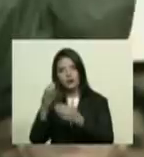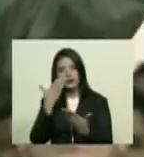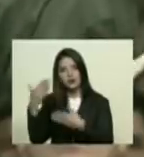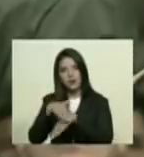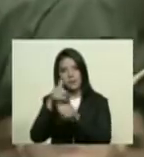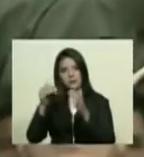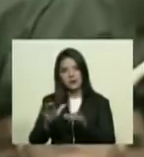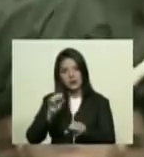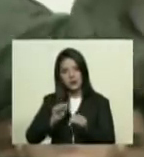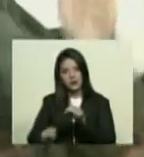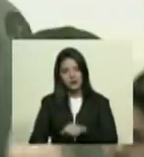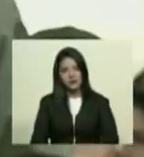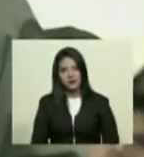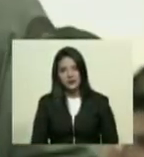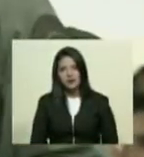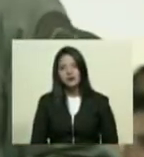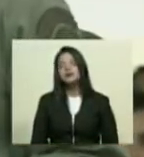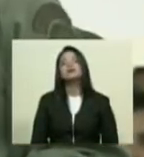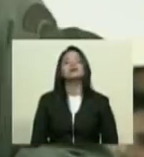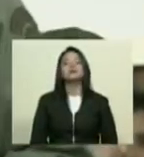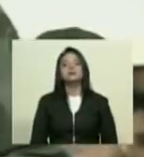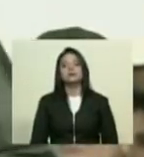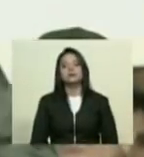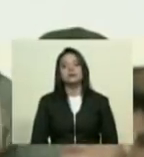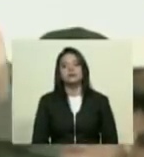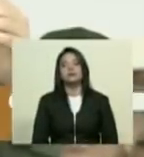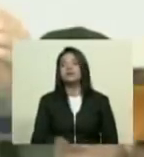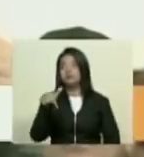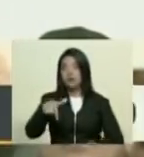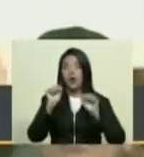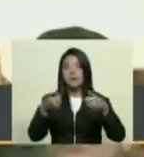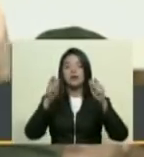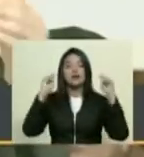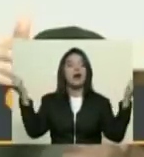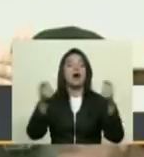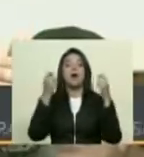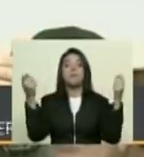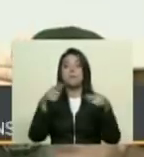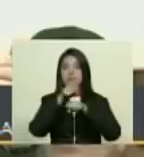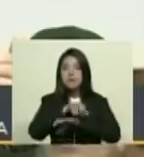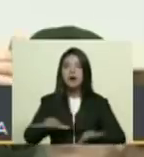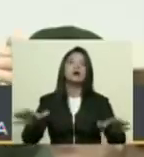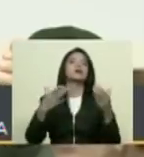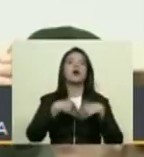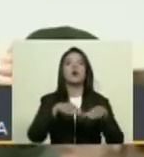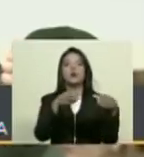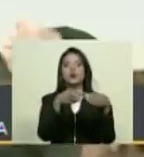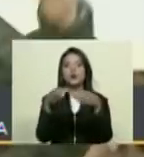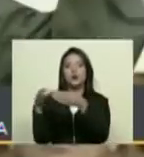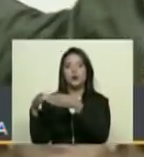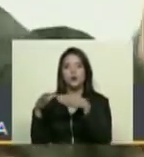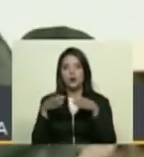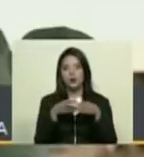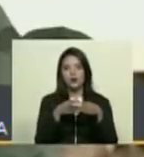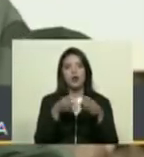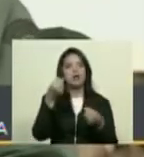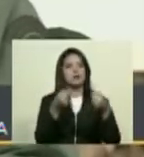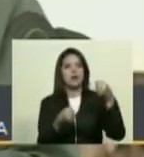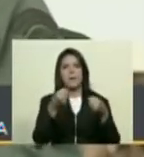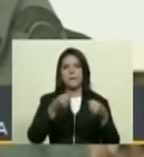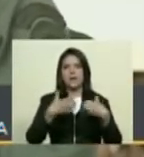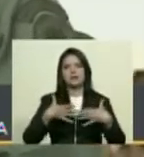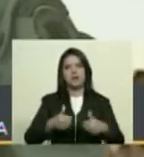Y hoy comienza esta campaña. Vamos a desplegar unidades de salud